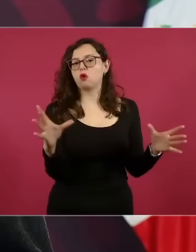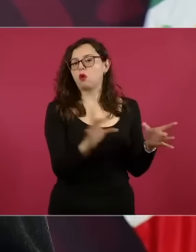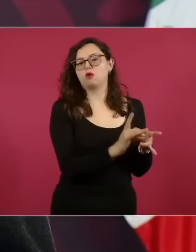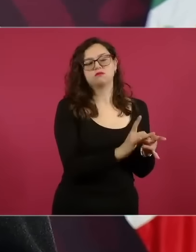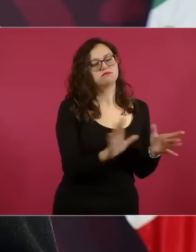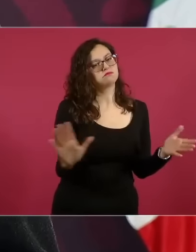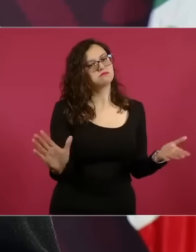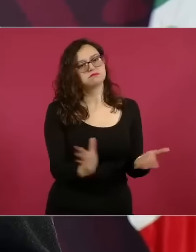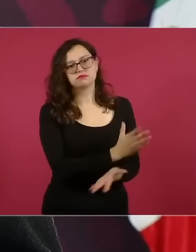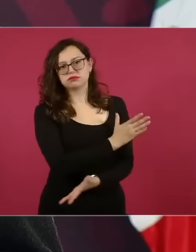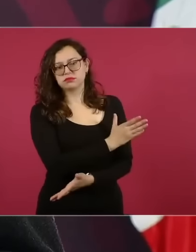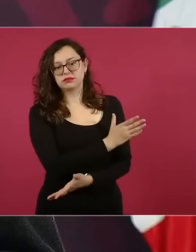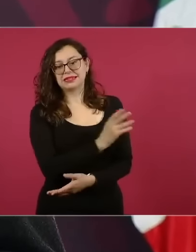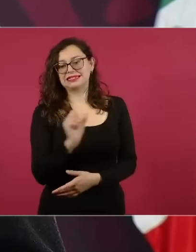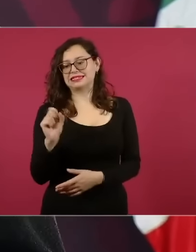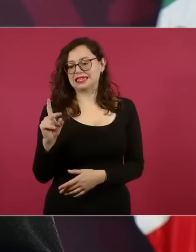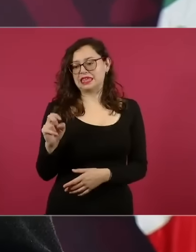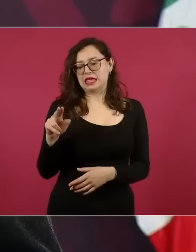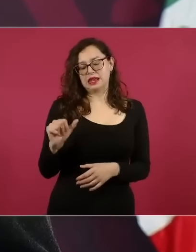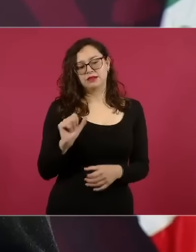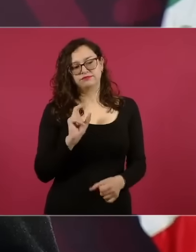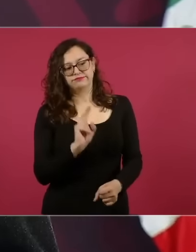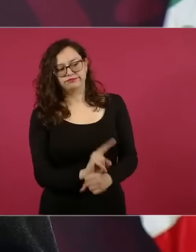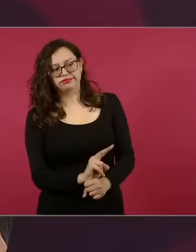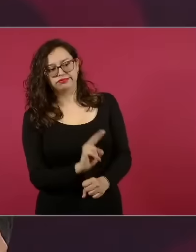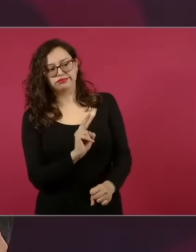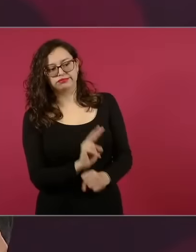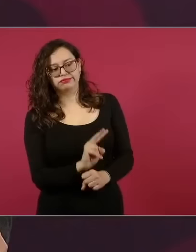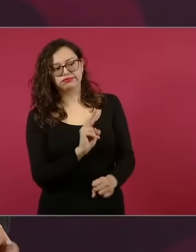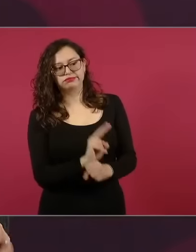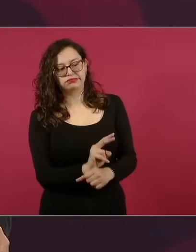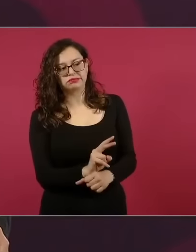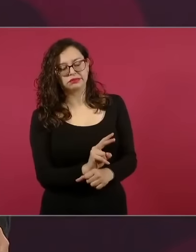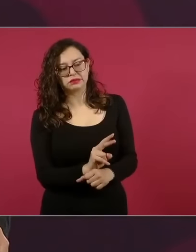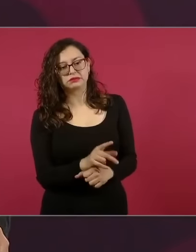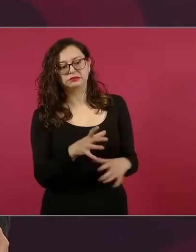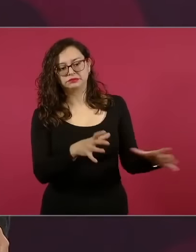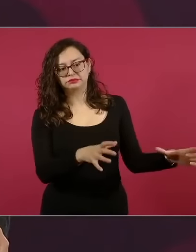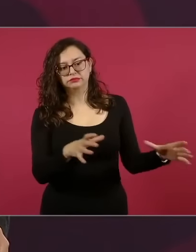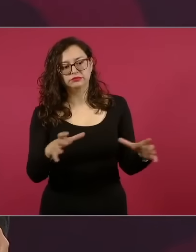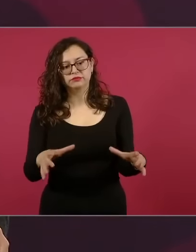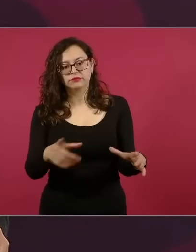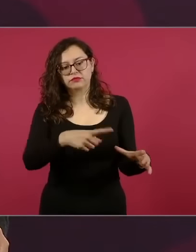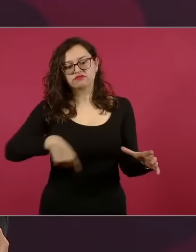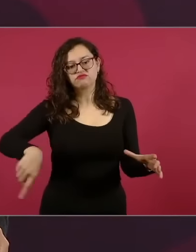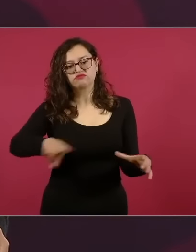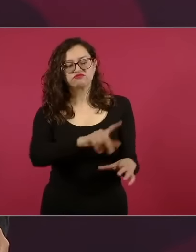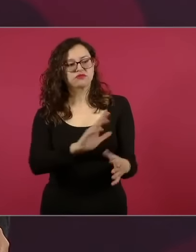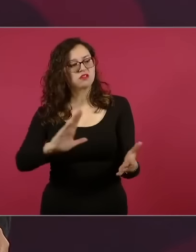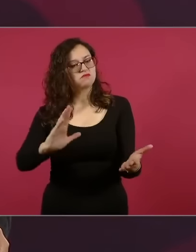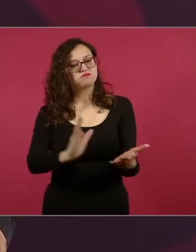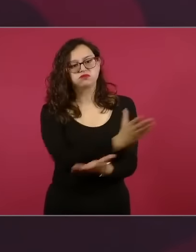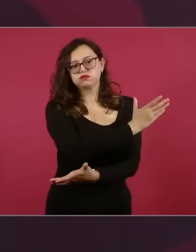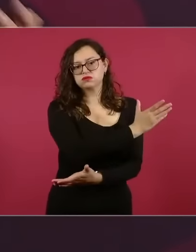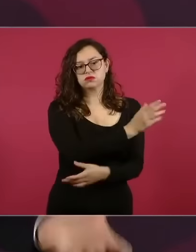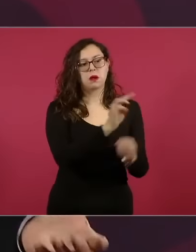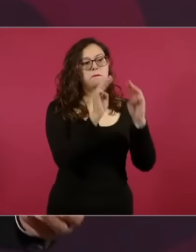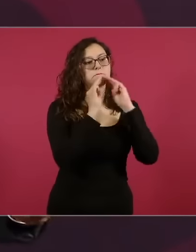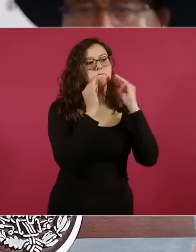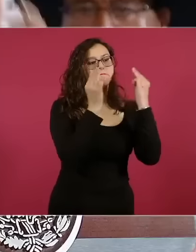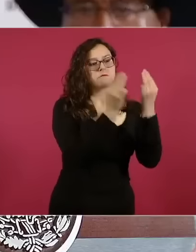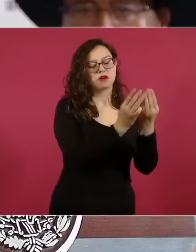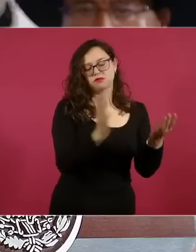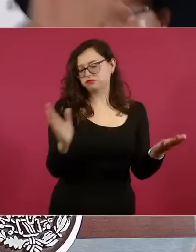que se mantenga siempre la frontera, la línea divisoria entre delincuencia y